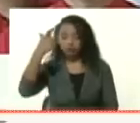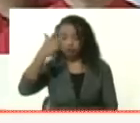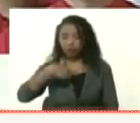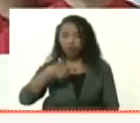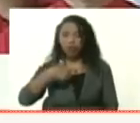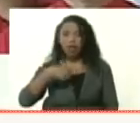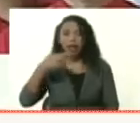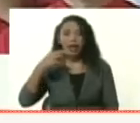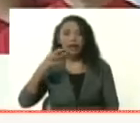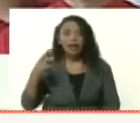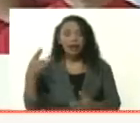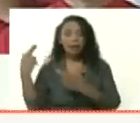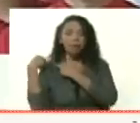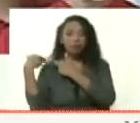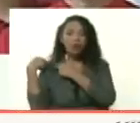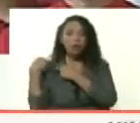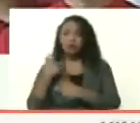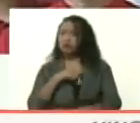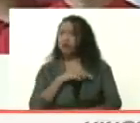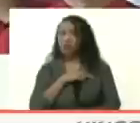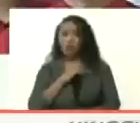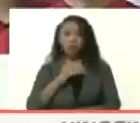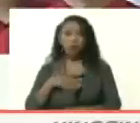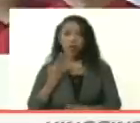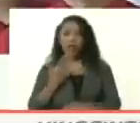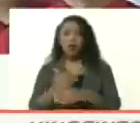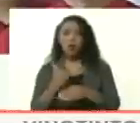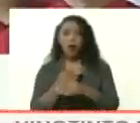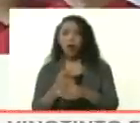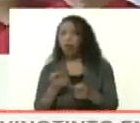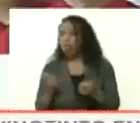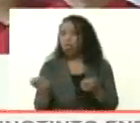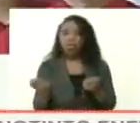responsables. Nosotros no podemos esquivar la realidad.